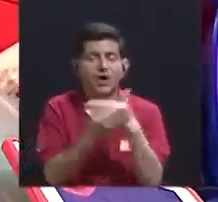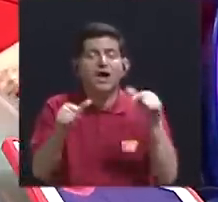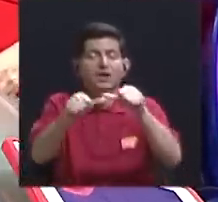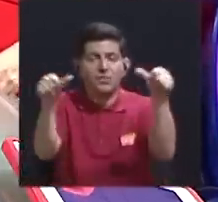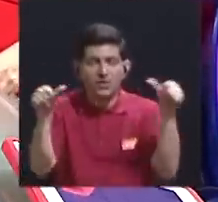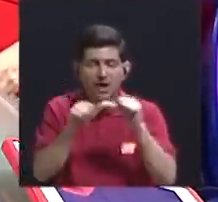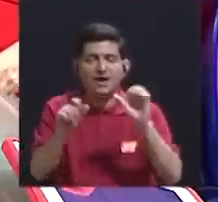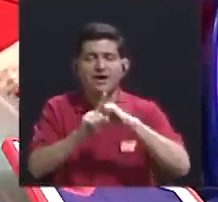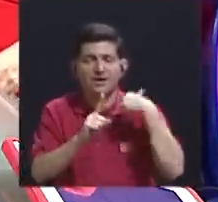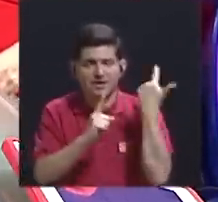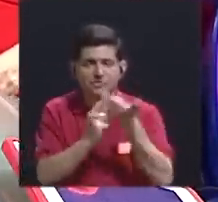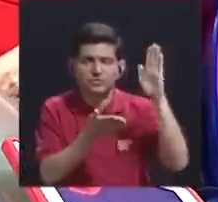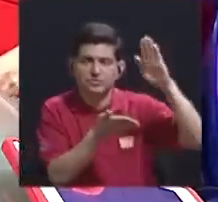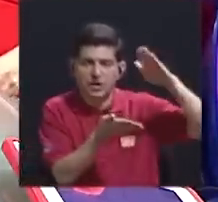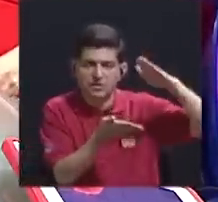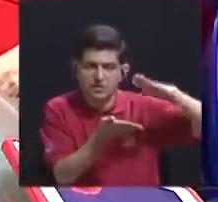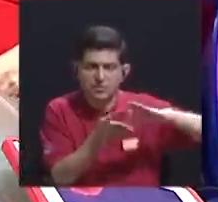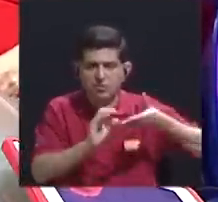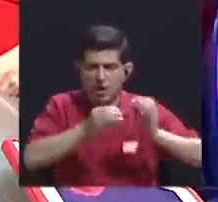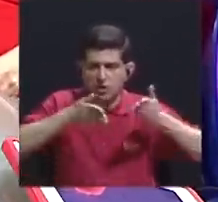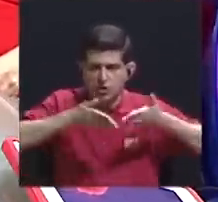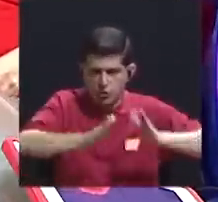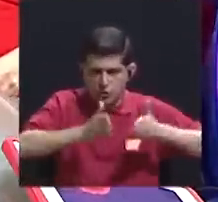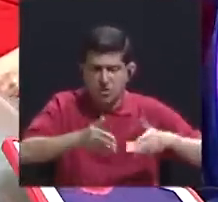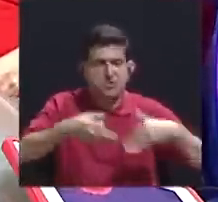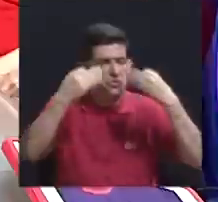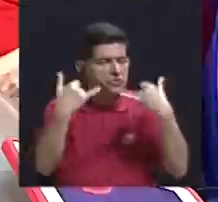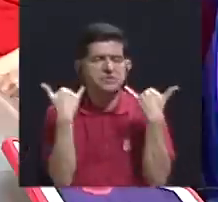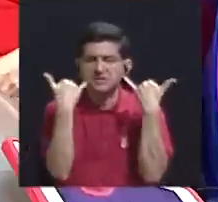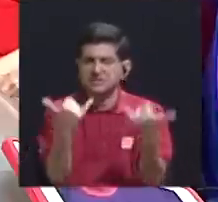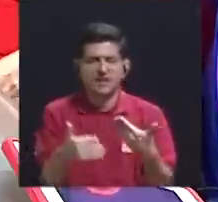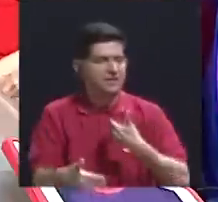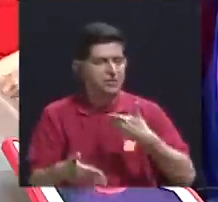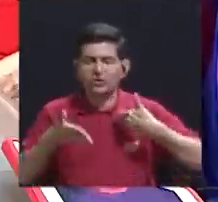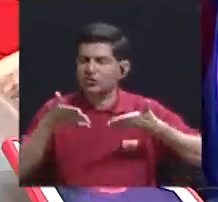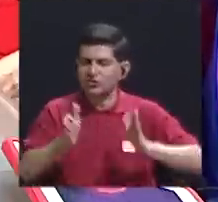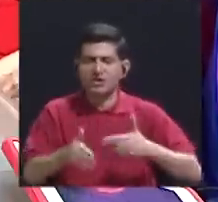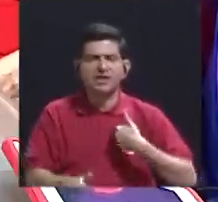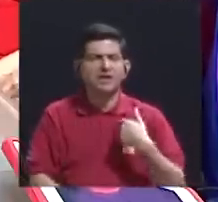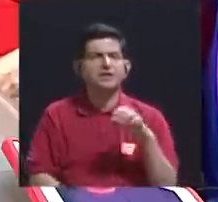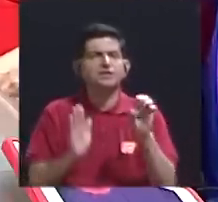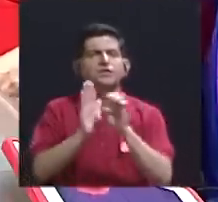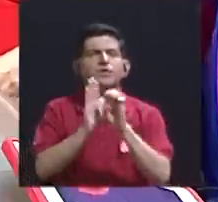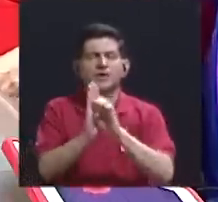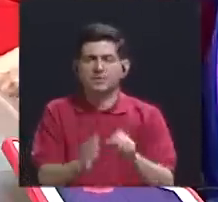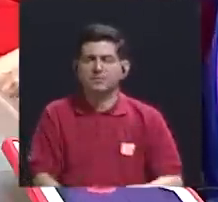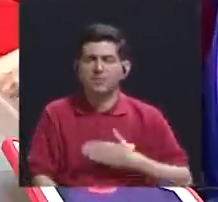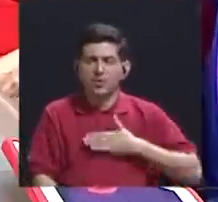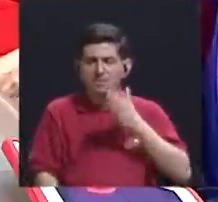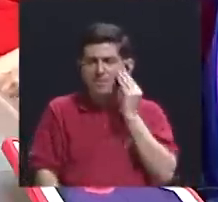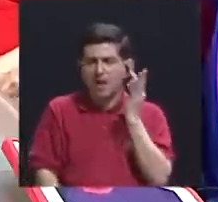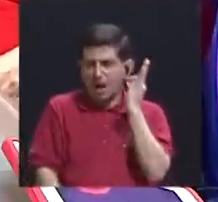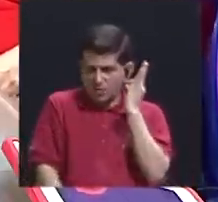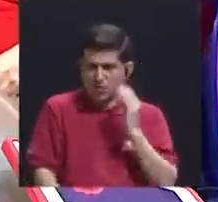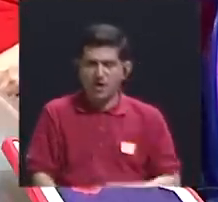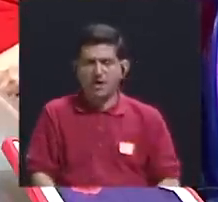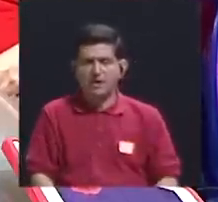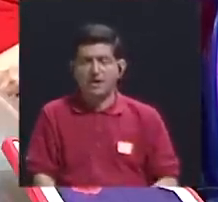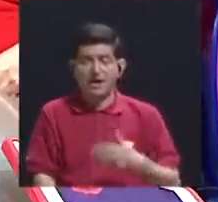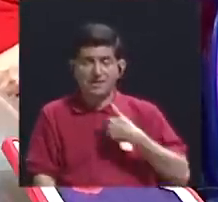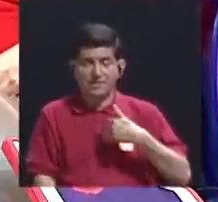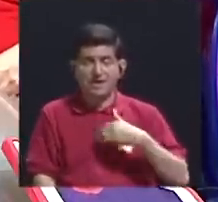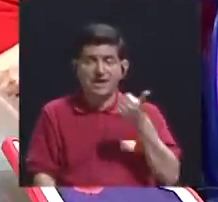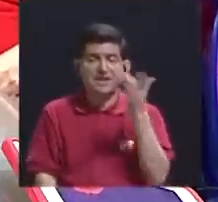sectores sociales los que han disminuido la cantidad de hijos son los que deciden no tener hijos yo siempre pongo el ejemplo de que mi abuela materna